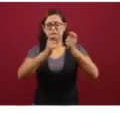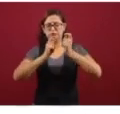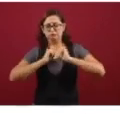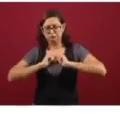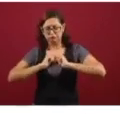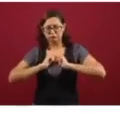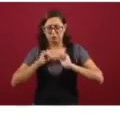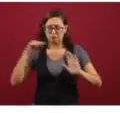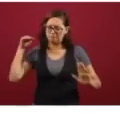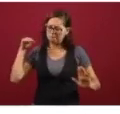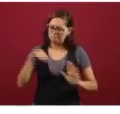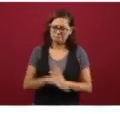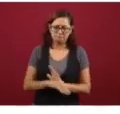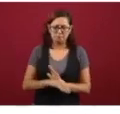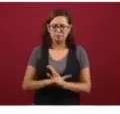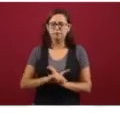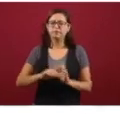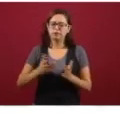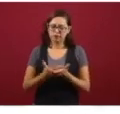ido